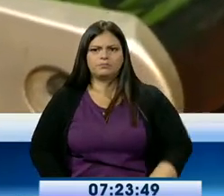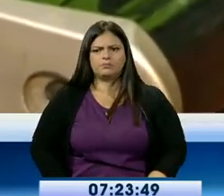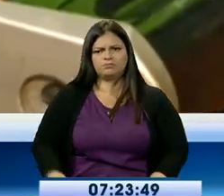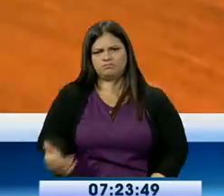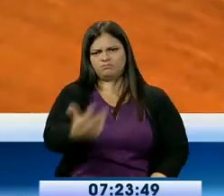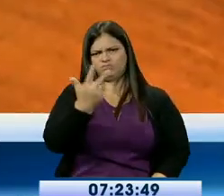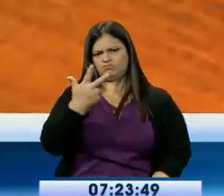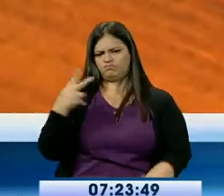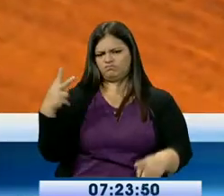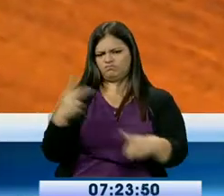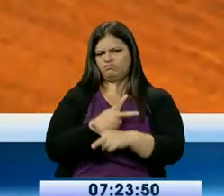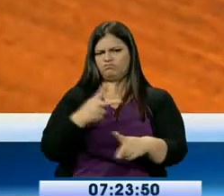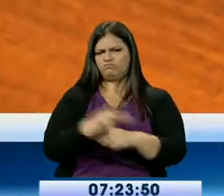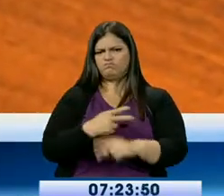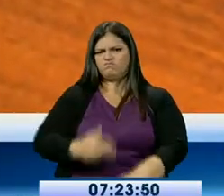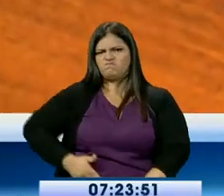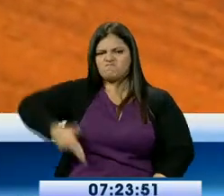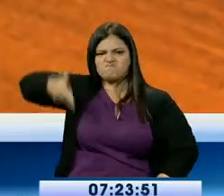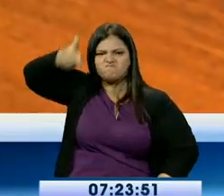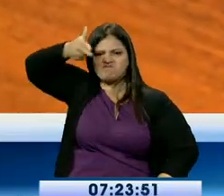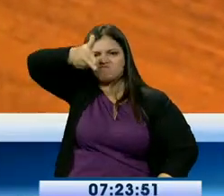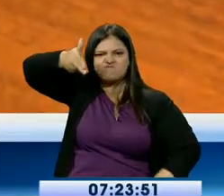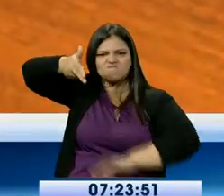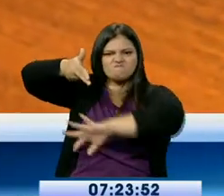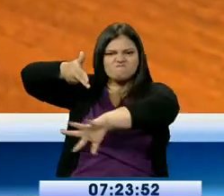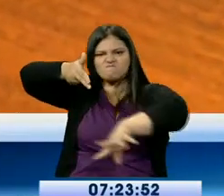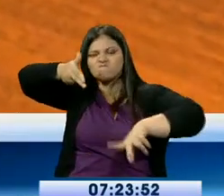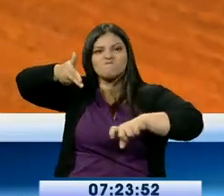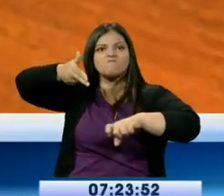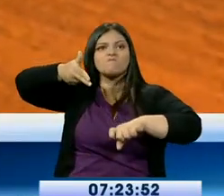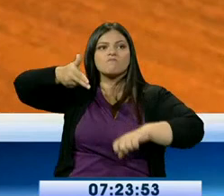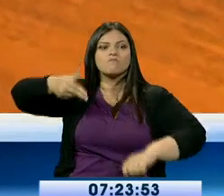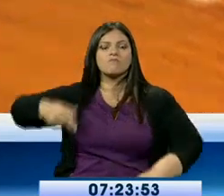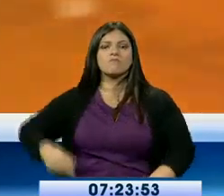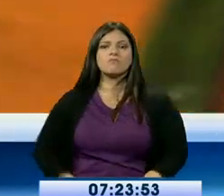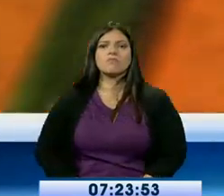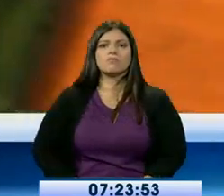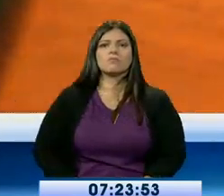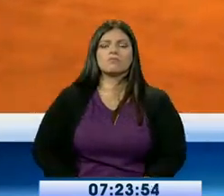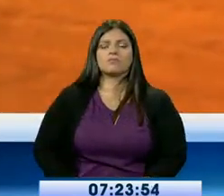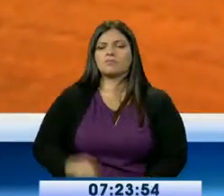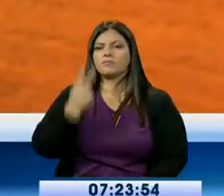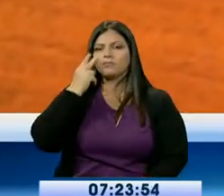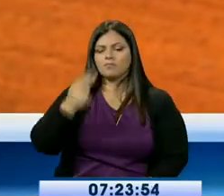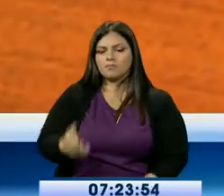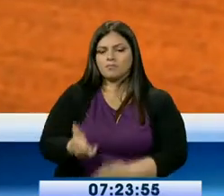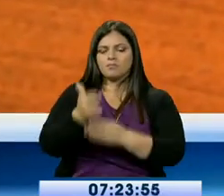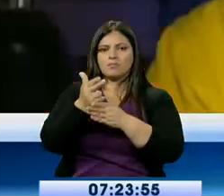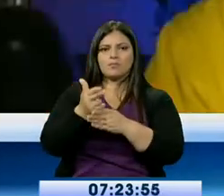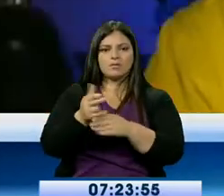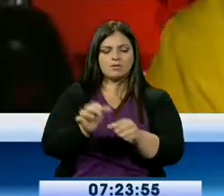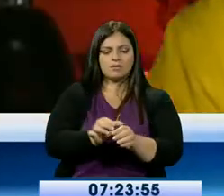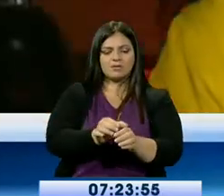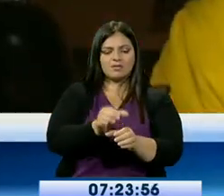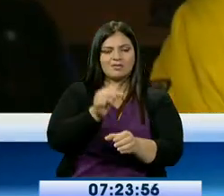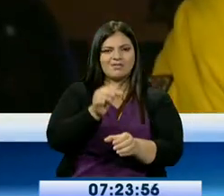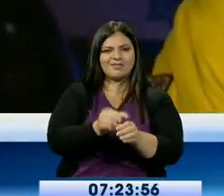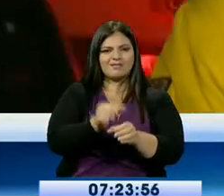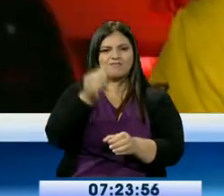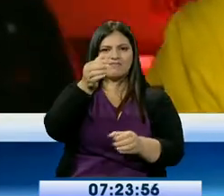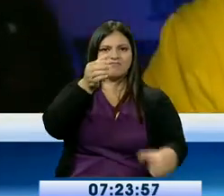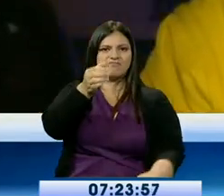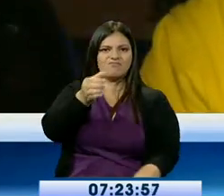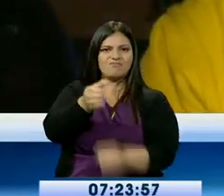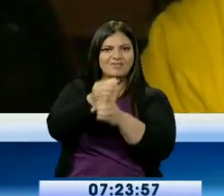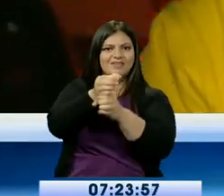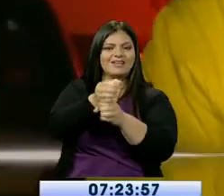fuego. Entre las pertenencias aparecieron una pistola con su respectiva alimentadora, así como un revólver. Por las armas que se pudo